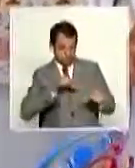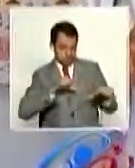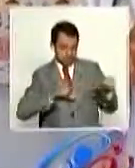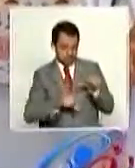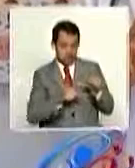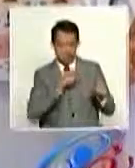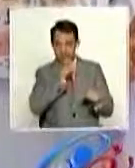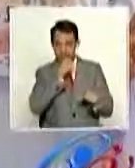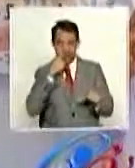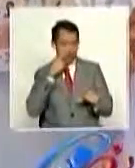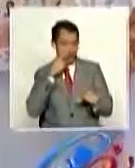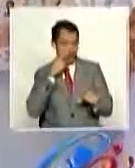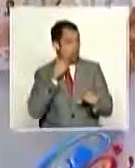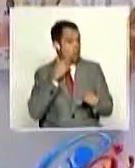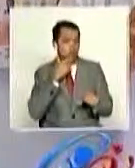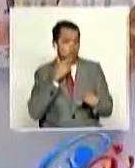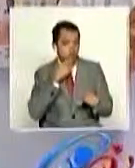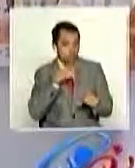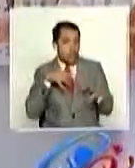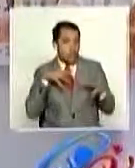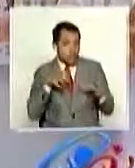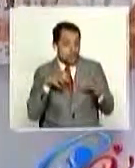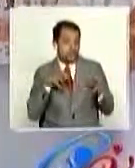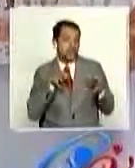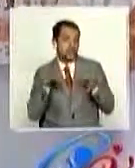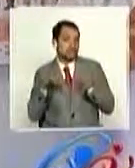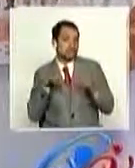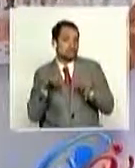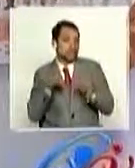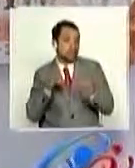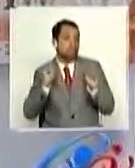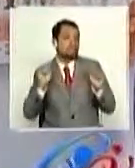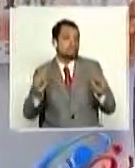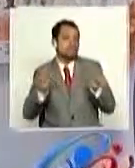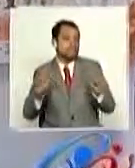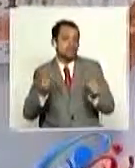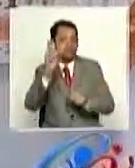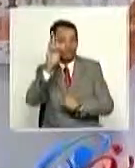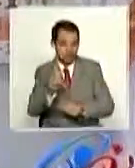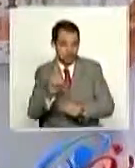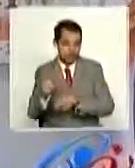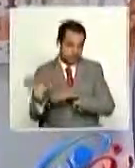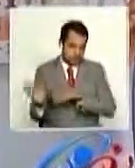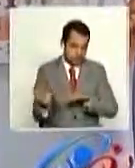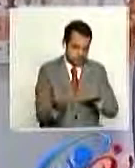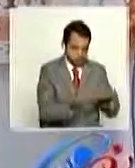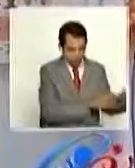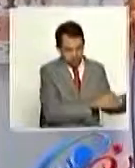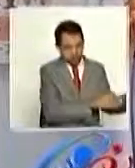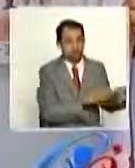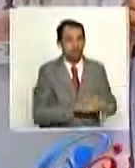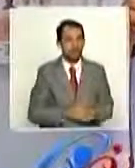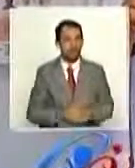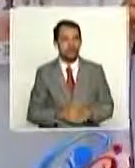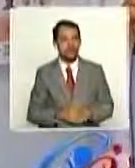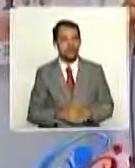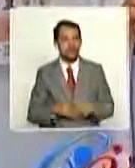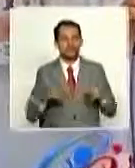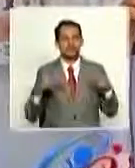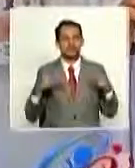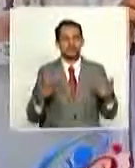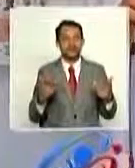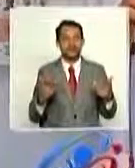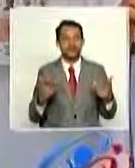odontología, es un programa de clínica odontológica. Vamos a pasar en este corto